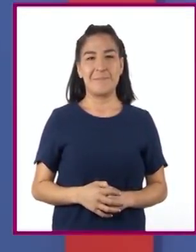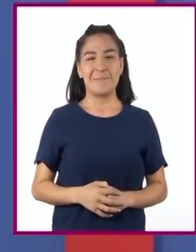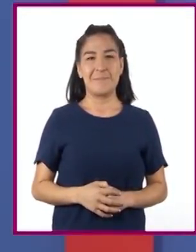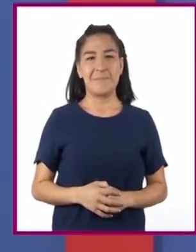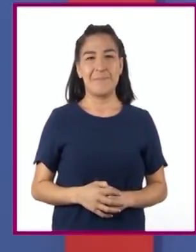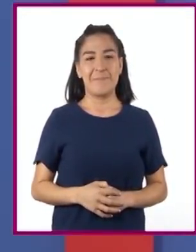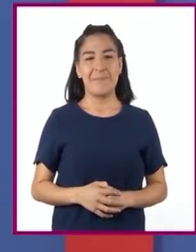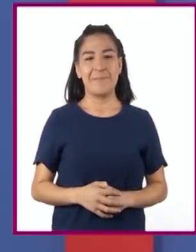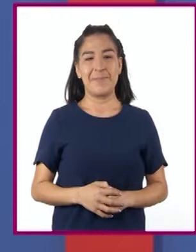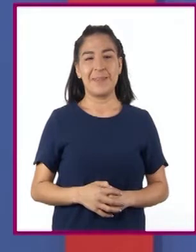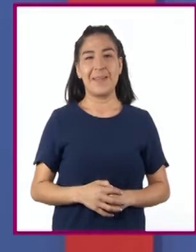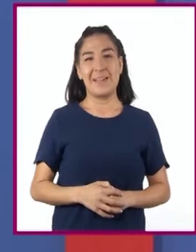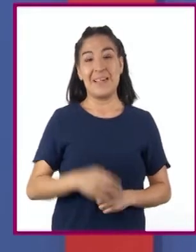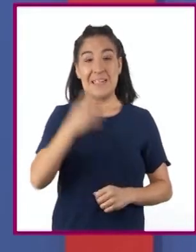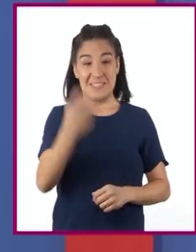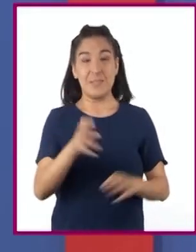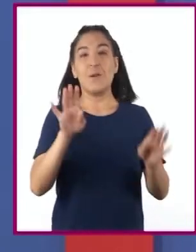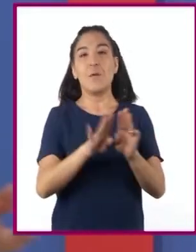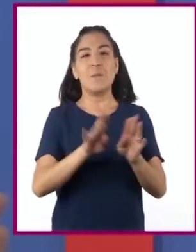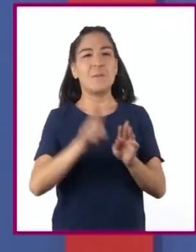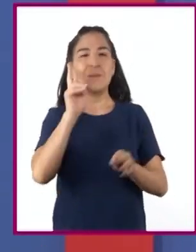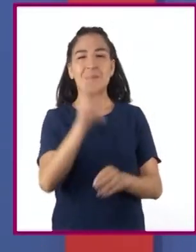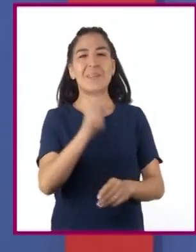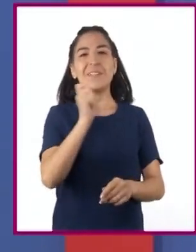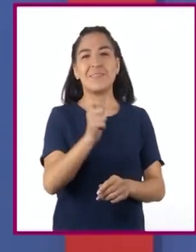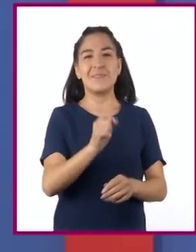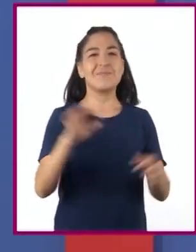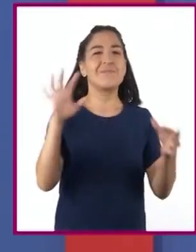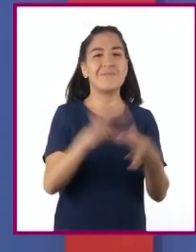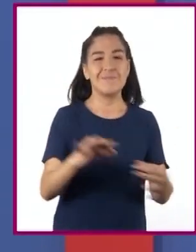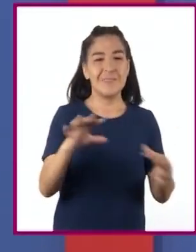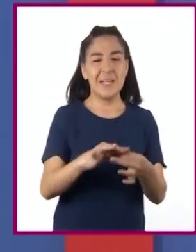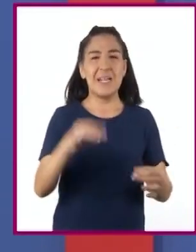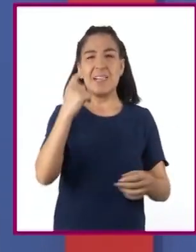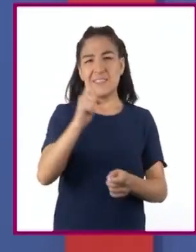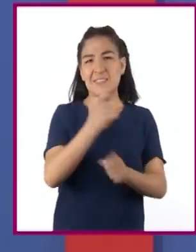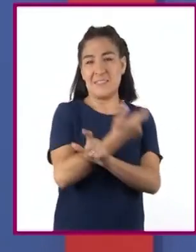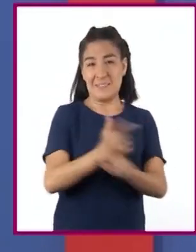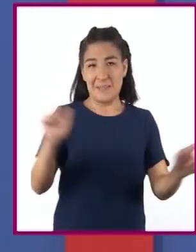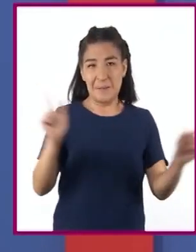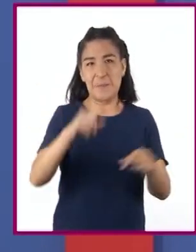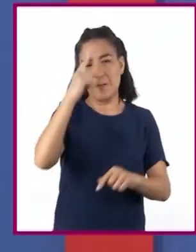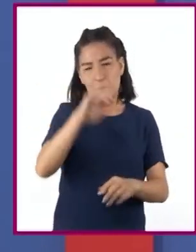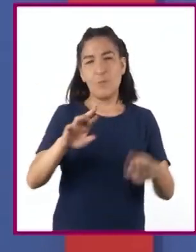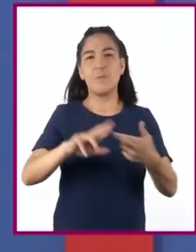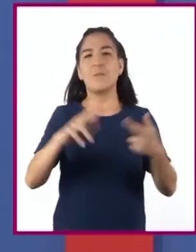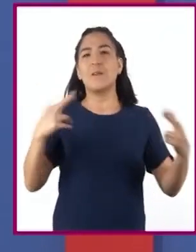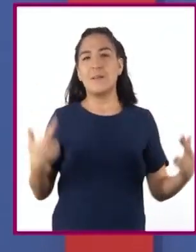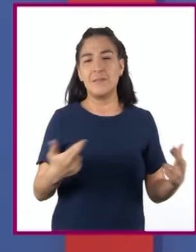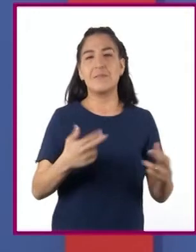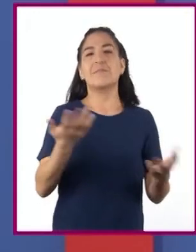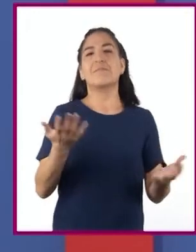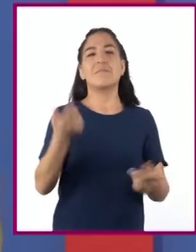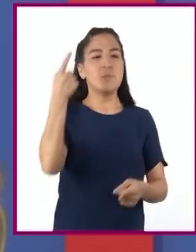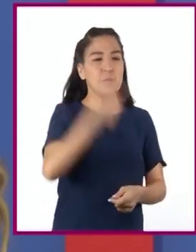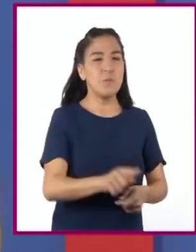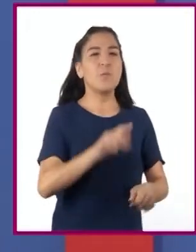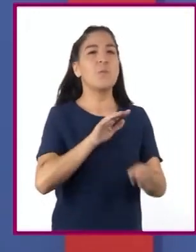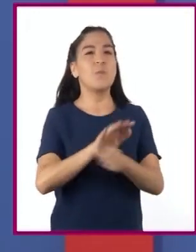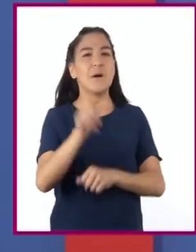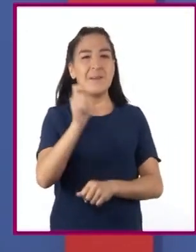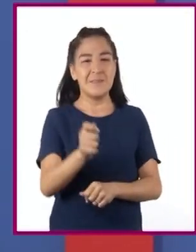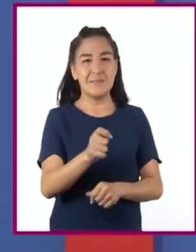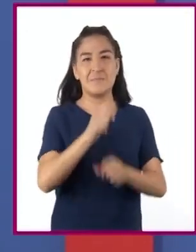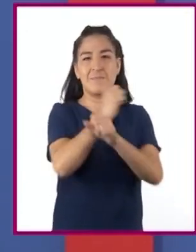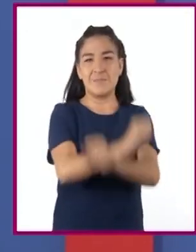El primer punto que quisiera resaltar del diálogo es que la libertad está relacionada con una condición, la de la no